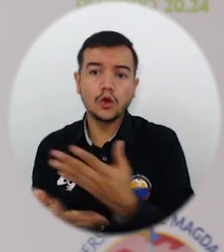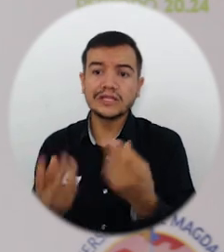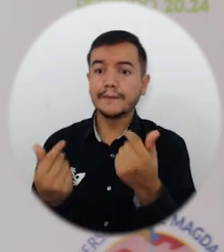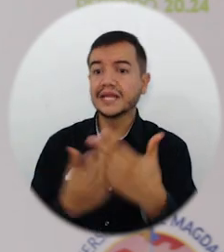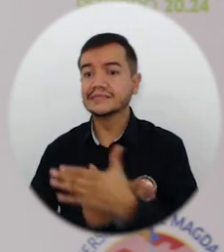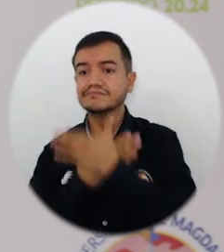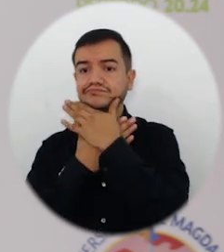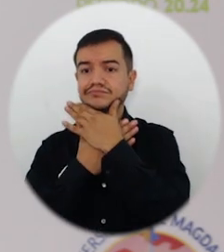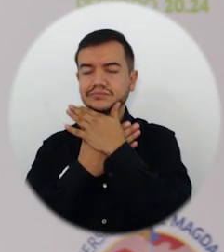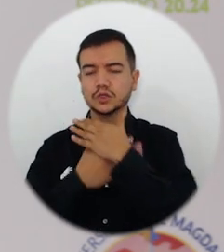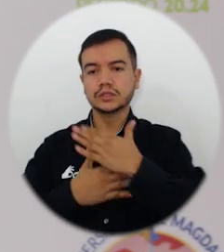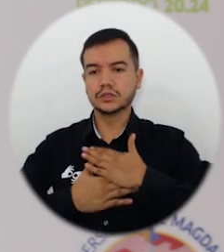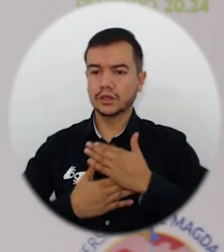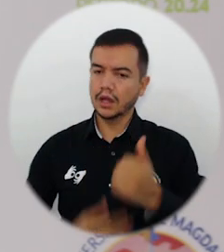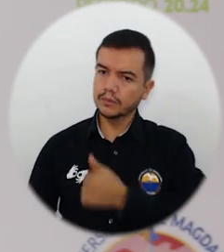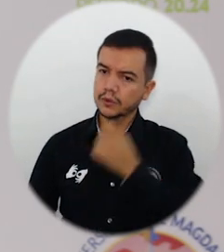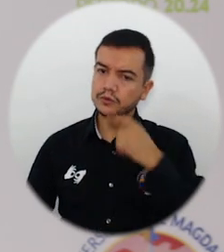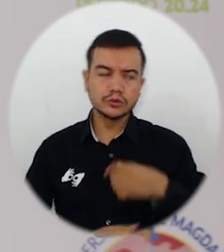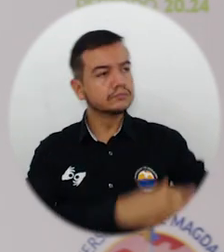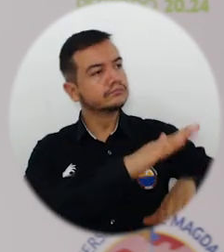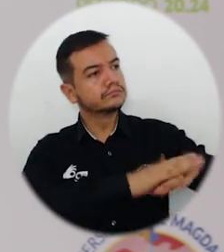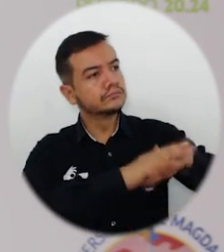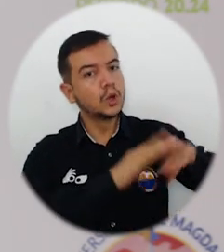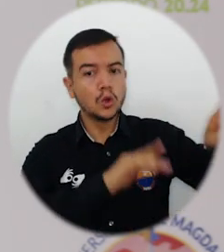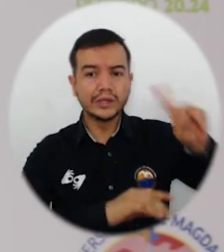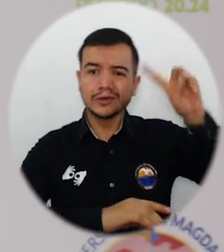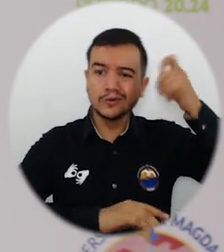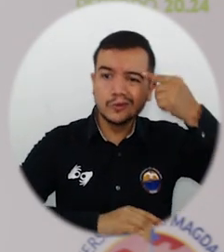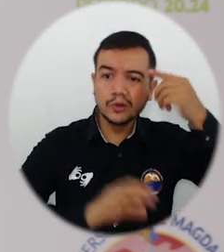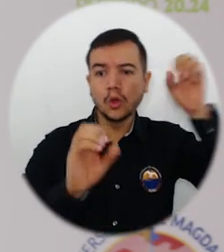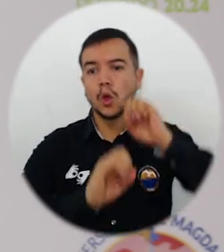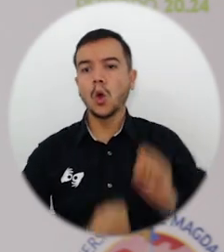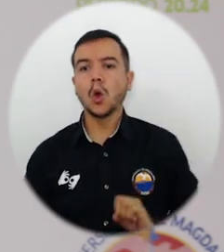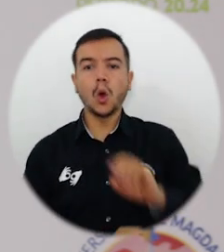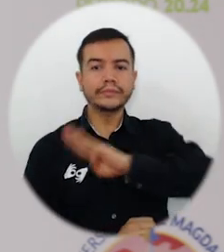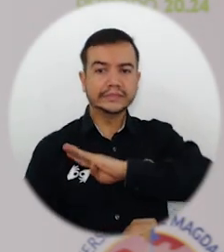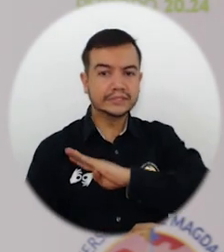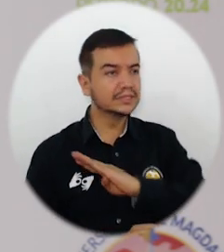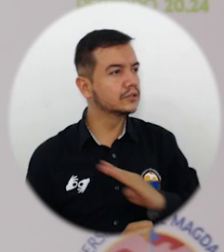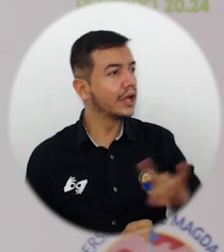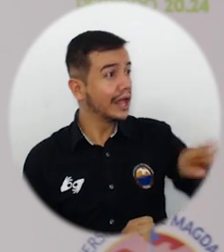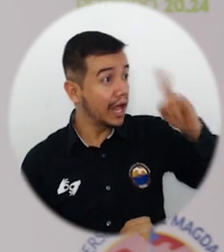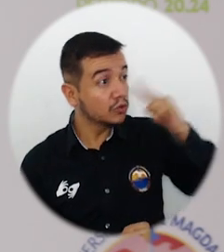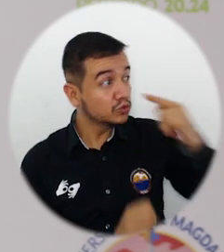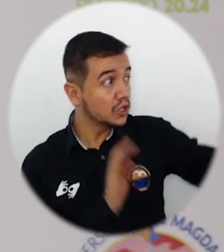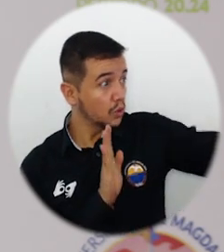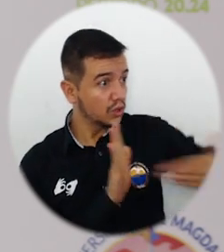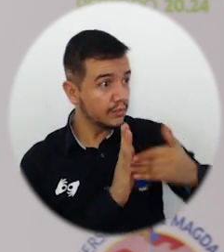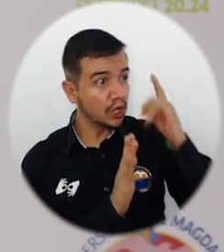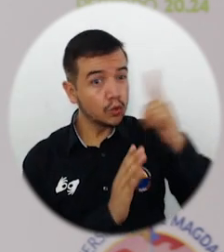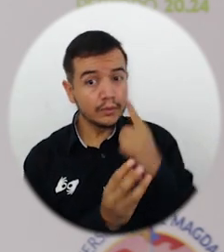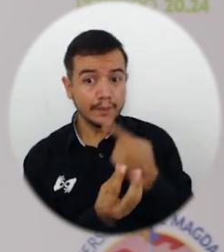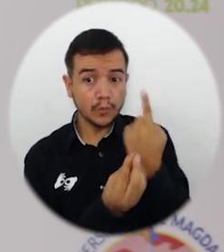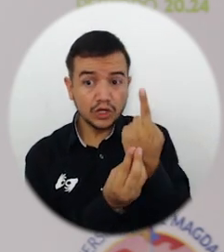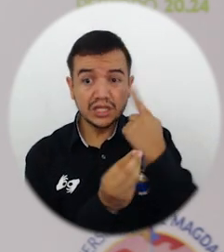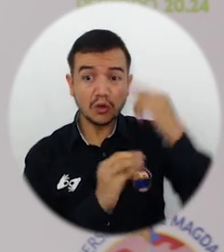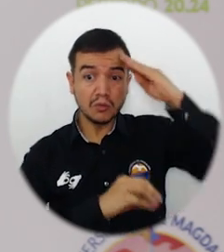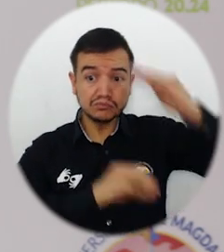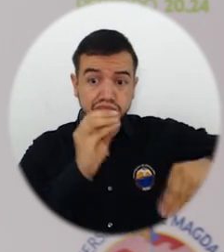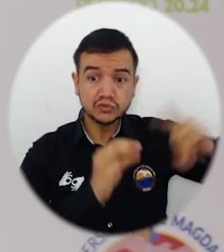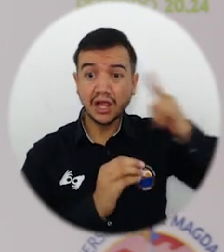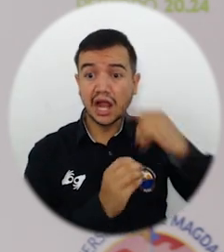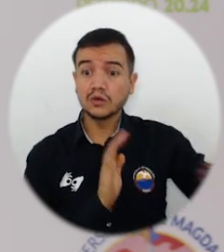al distrito, a que depongan cualquier tipo de resentimiento personal o político que tengan contra mí. Esta universidad es mucho